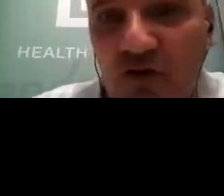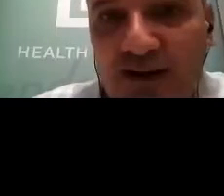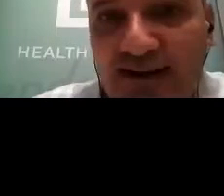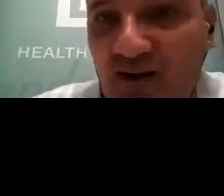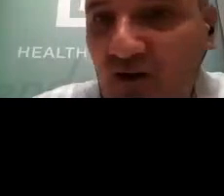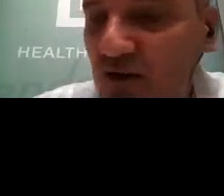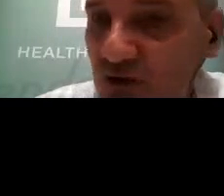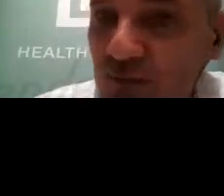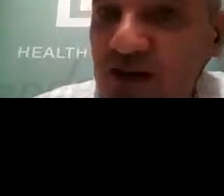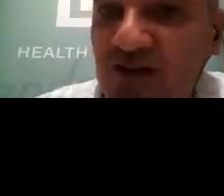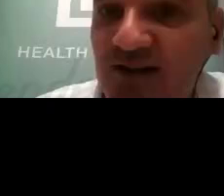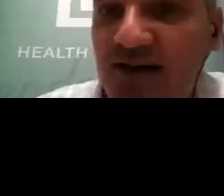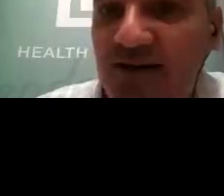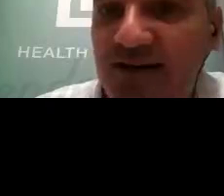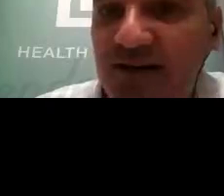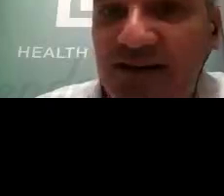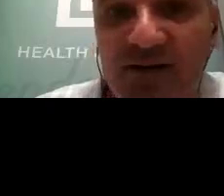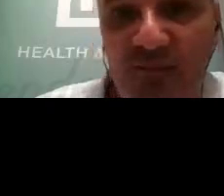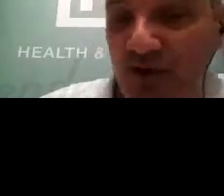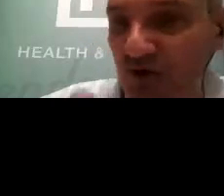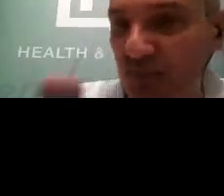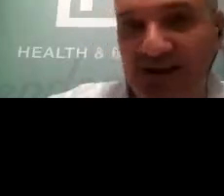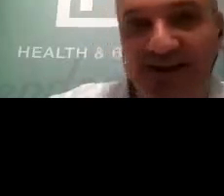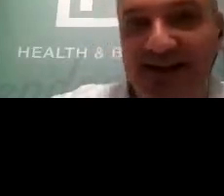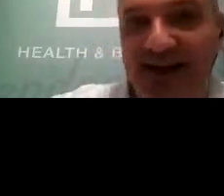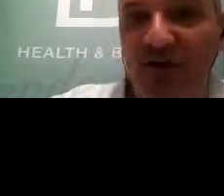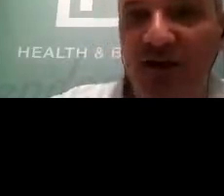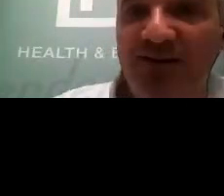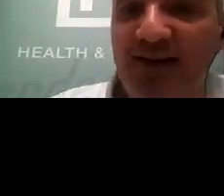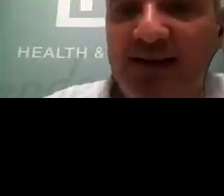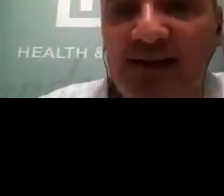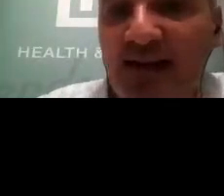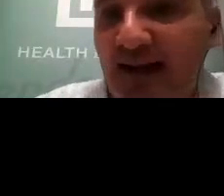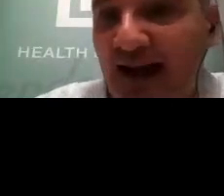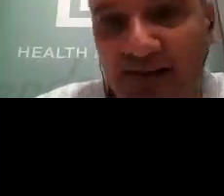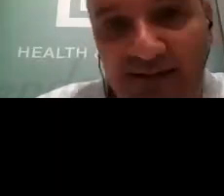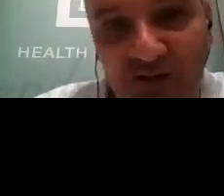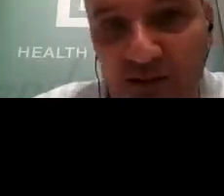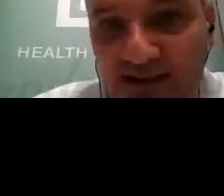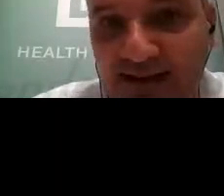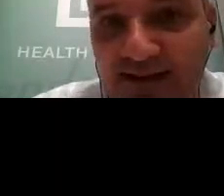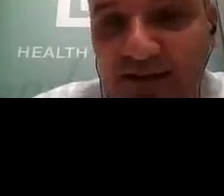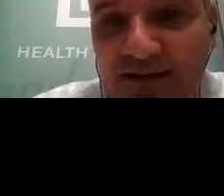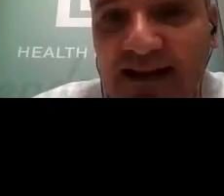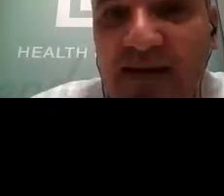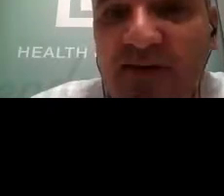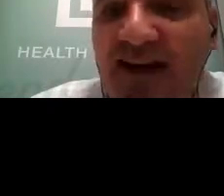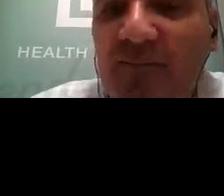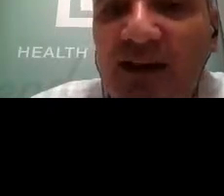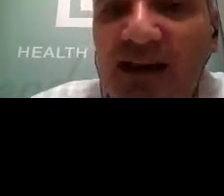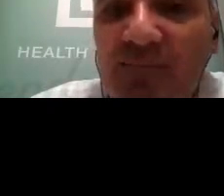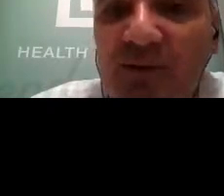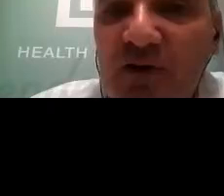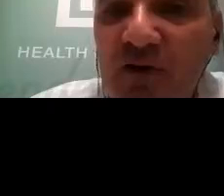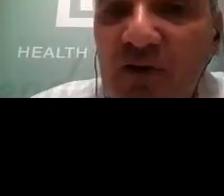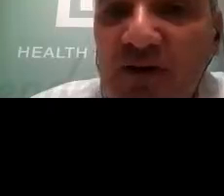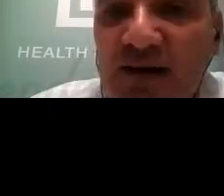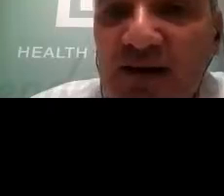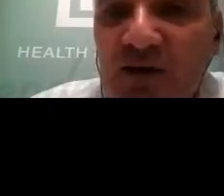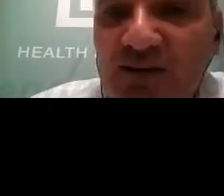son convenientes. Ya os digo, si no pueden ser a nivel de alimentación porque no os apetece nada de lo que veis aquí, a nivel de suplementación. Pensad que, por